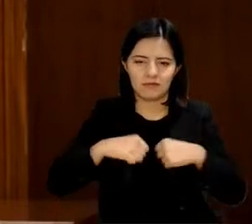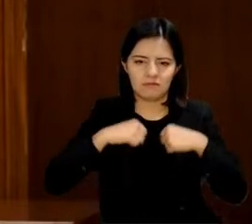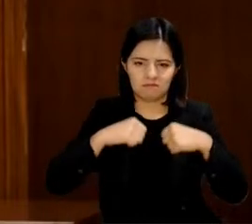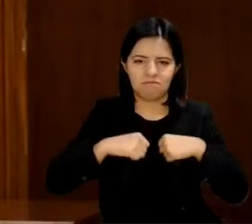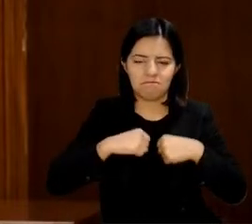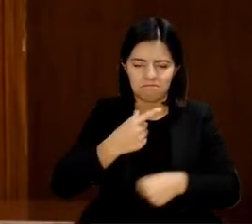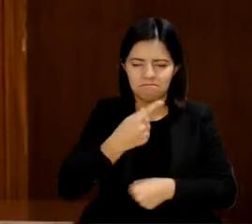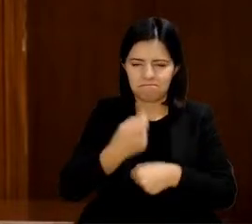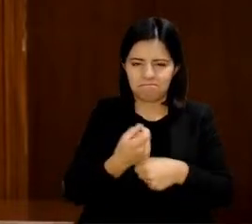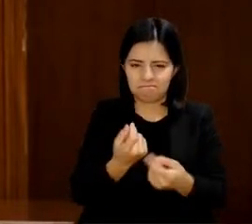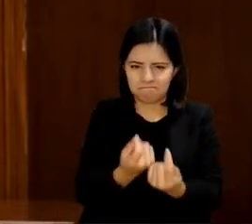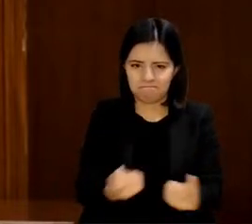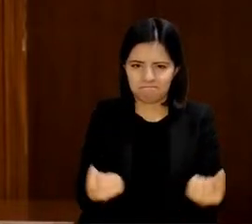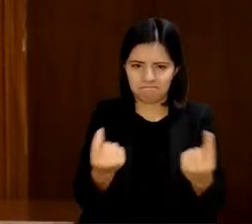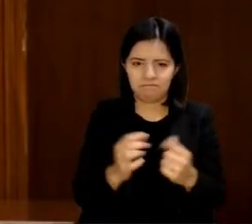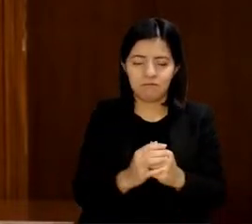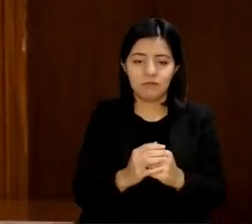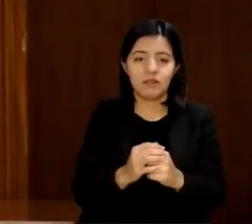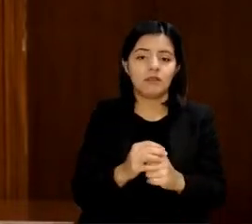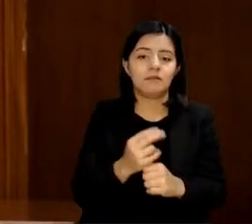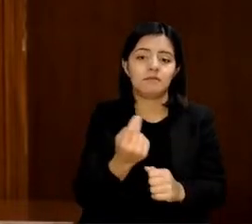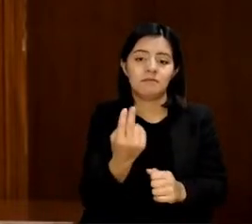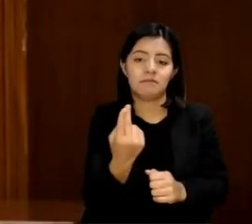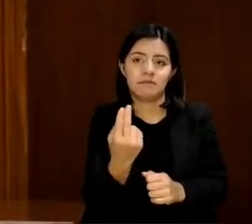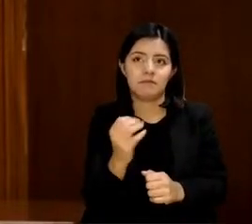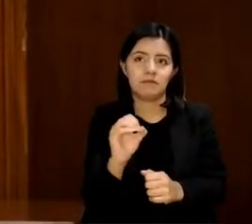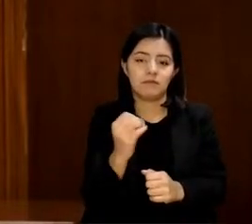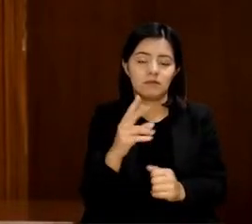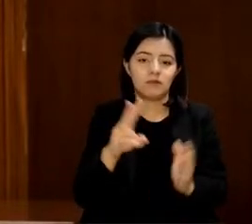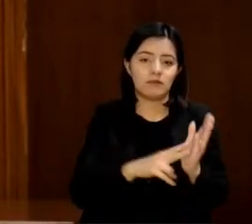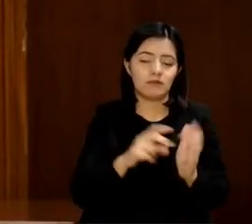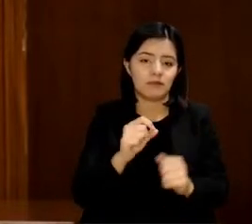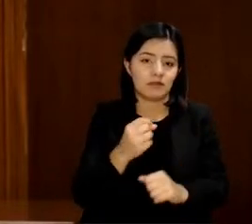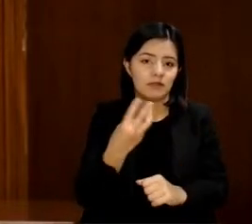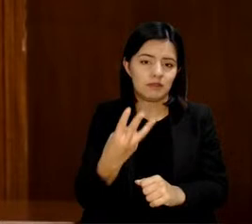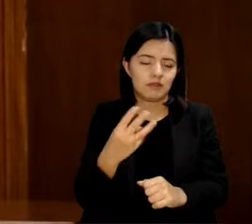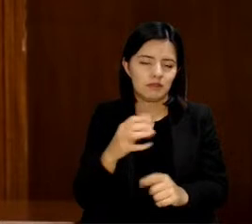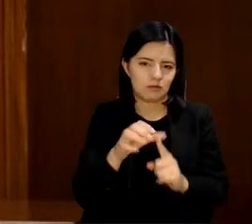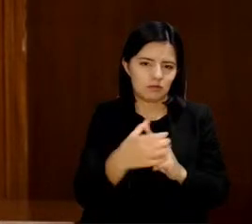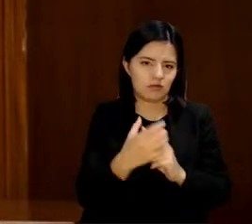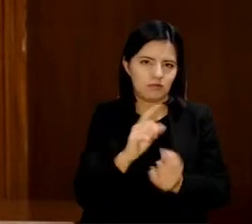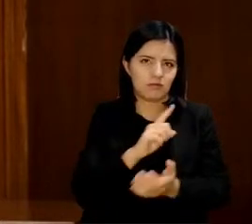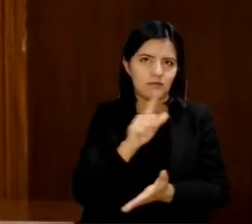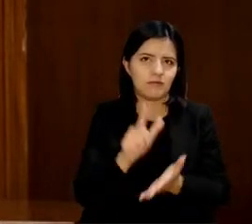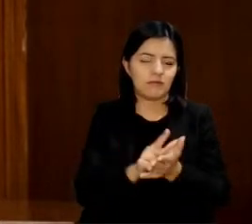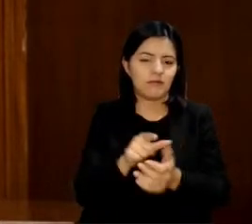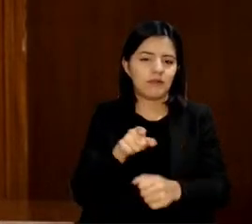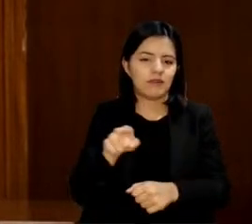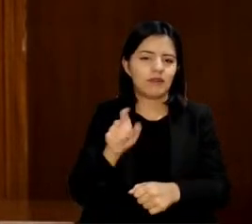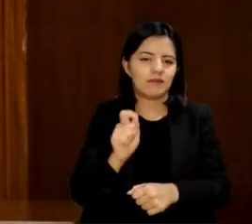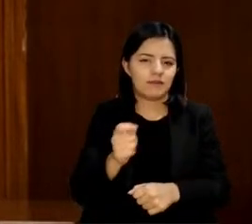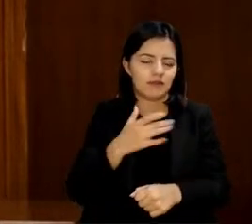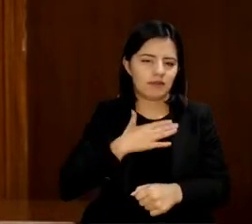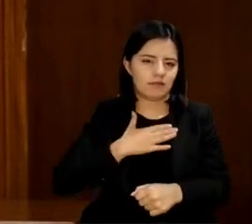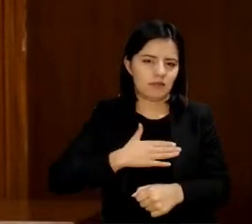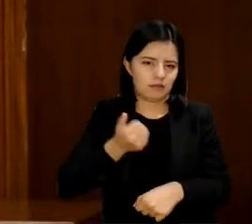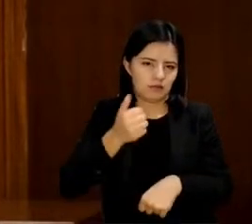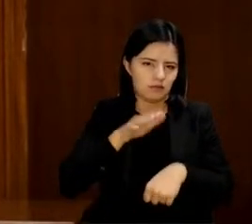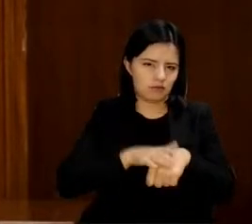Infancia. El 25 de octubre del 2023, la Comisión Legislativa de Procuración, Administración de